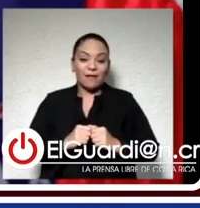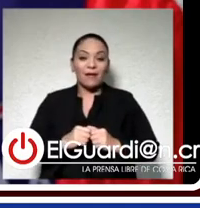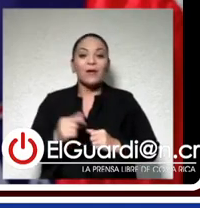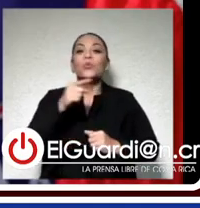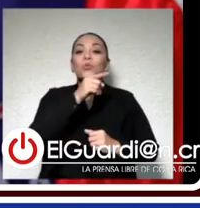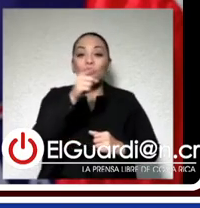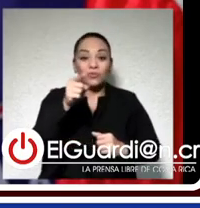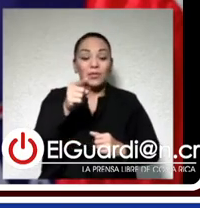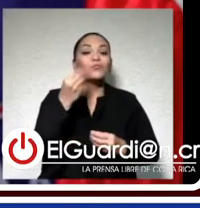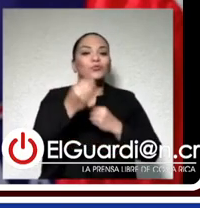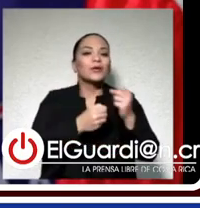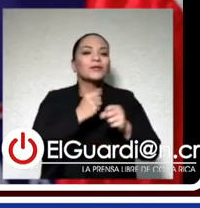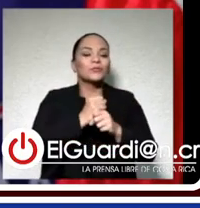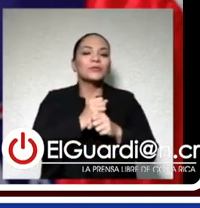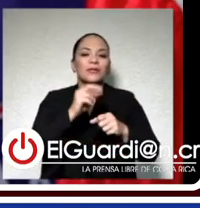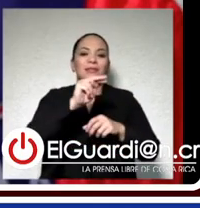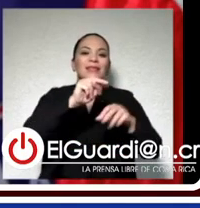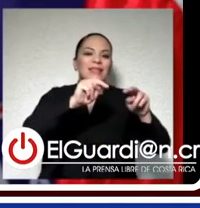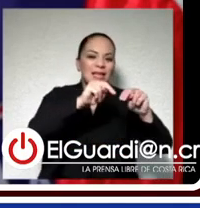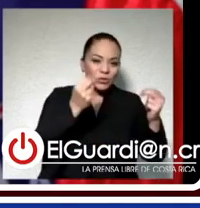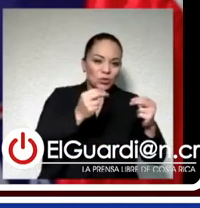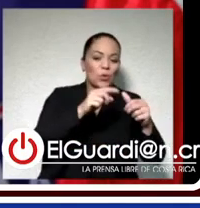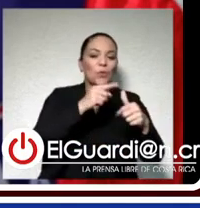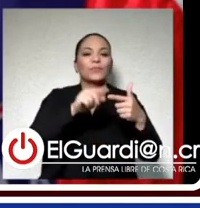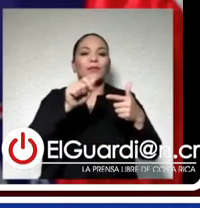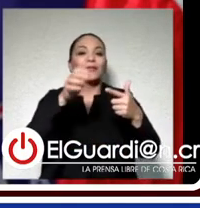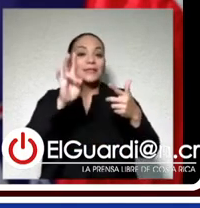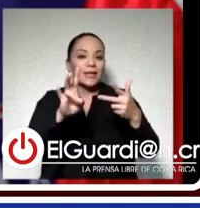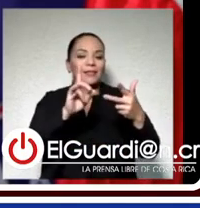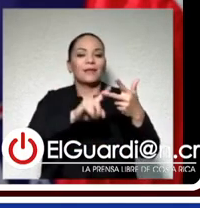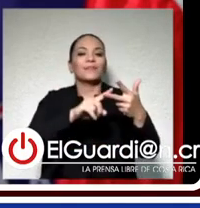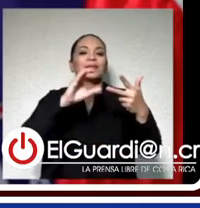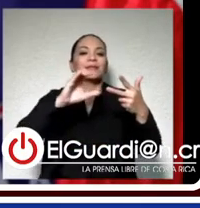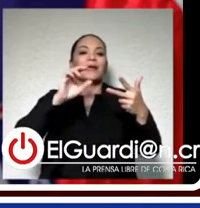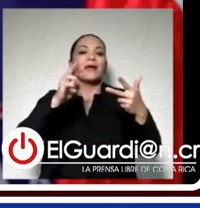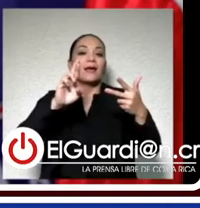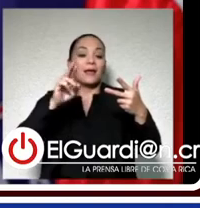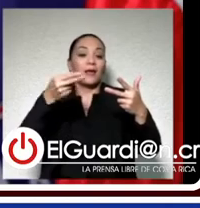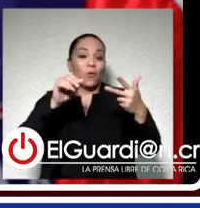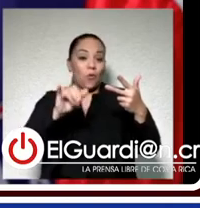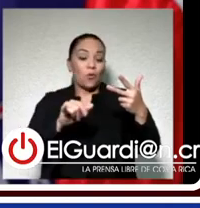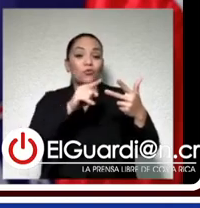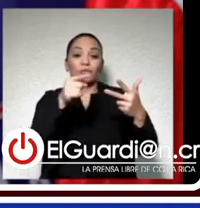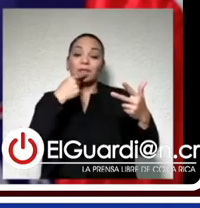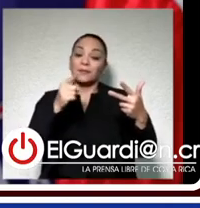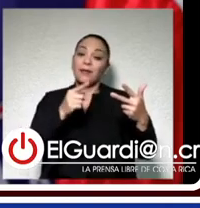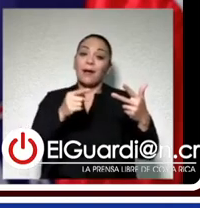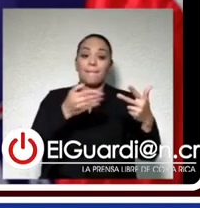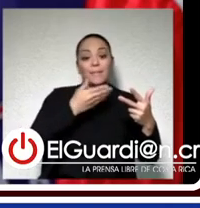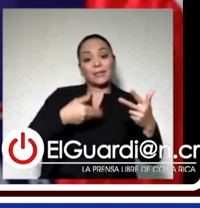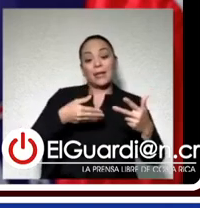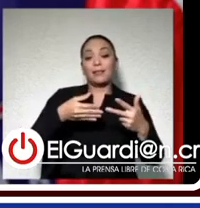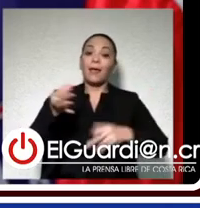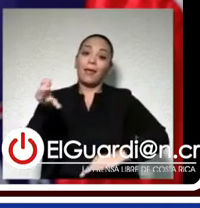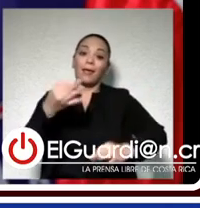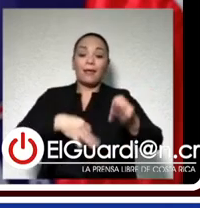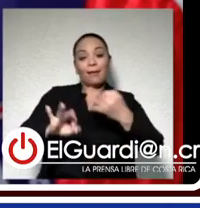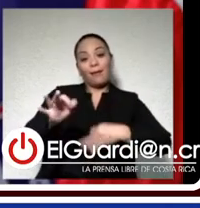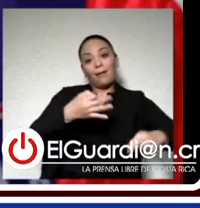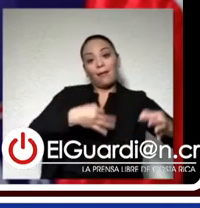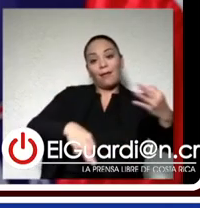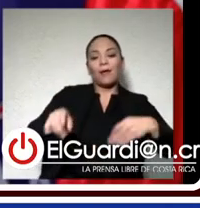por muchos años, La Nación, Canal 7 y CROI, que quitaban y ponían presidentes. Eso se acabó